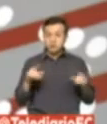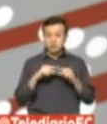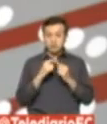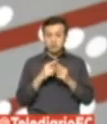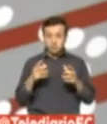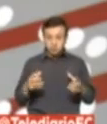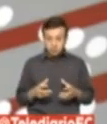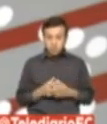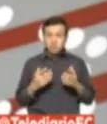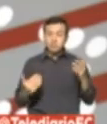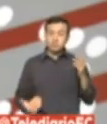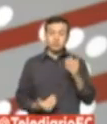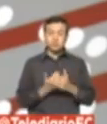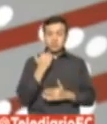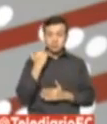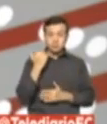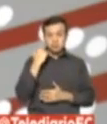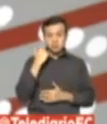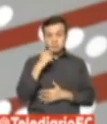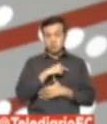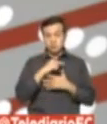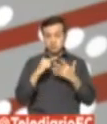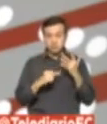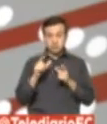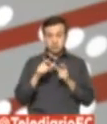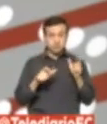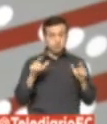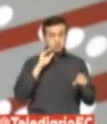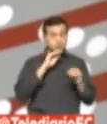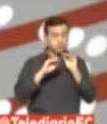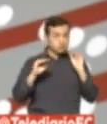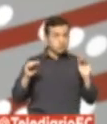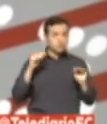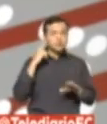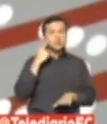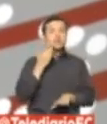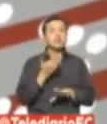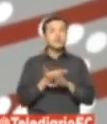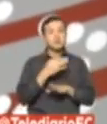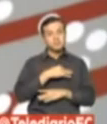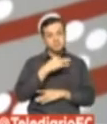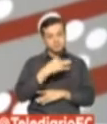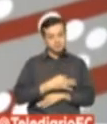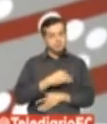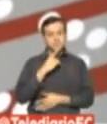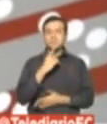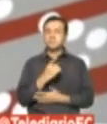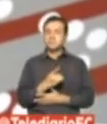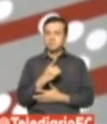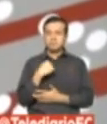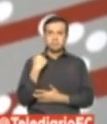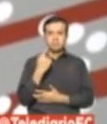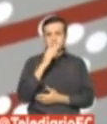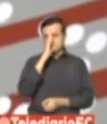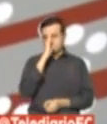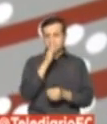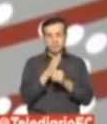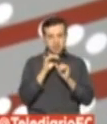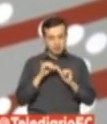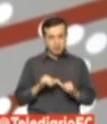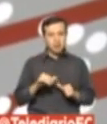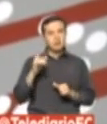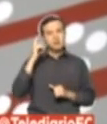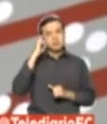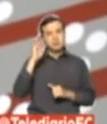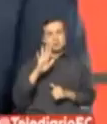bloque que emerge como una alternativa va a demostrar que es el civismo el que nos ha llevado a este propósito de hacer